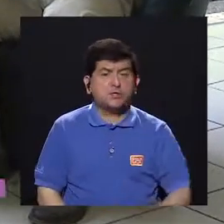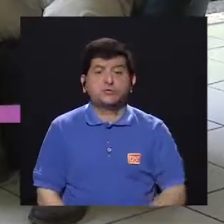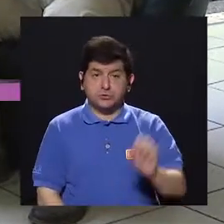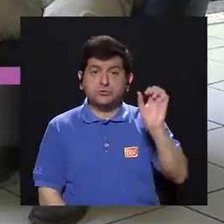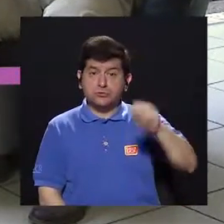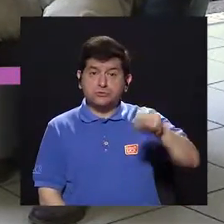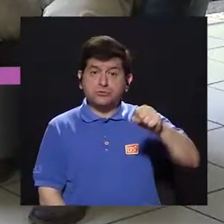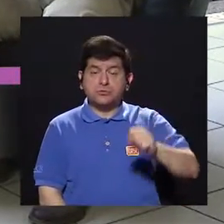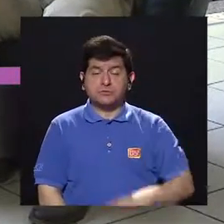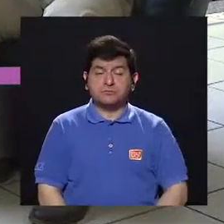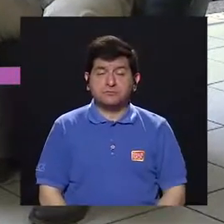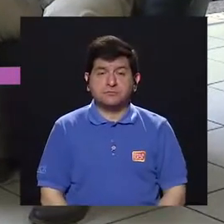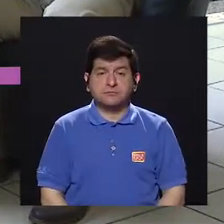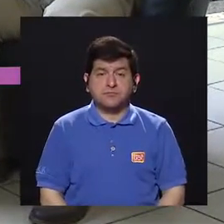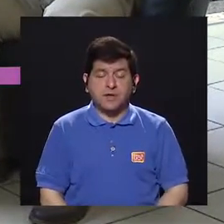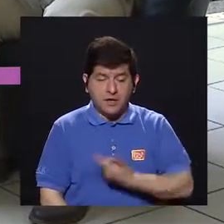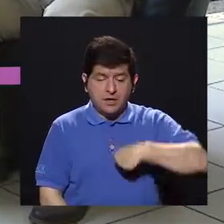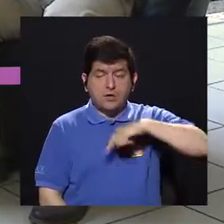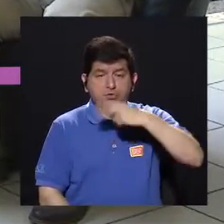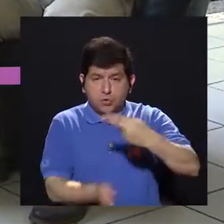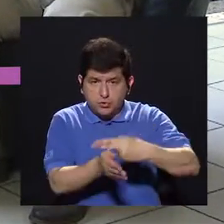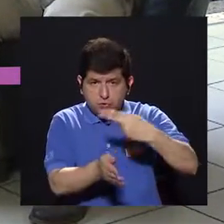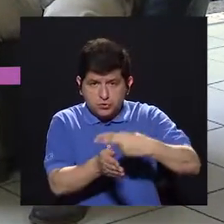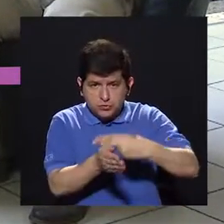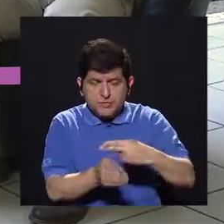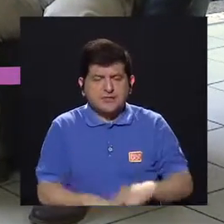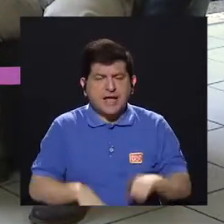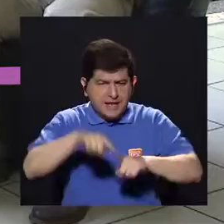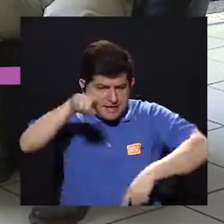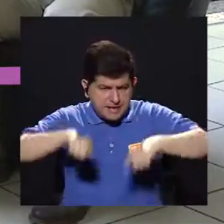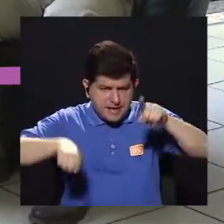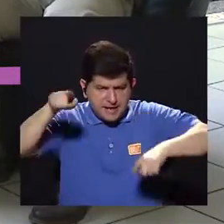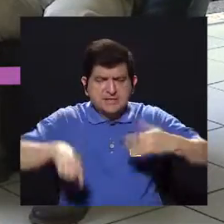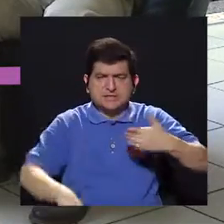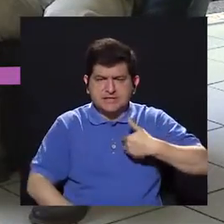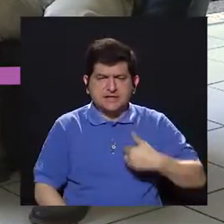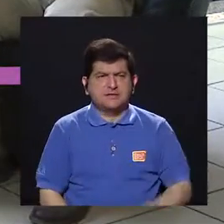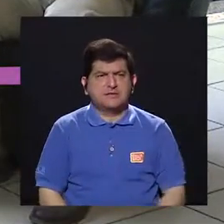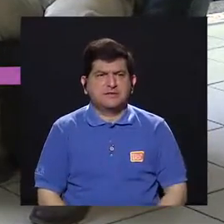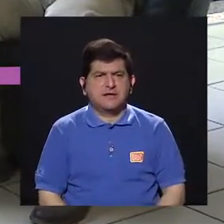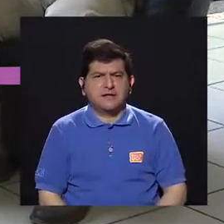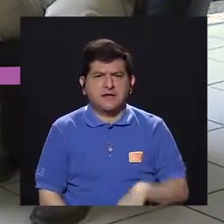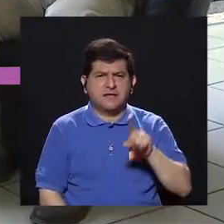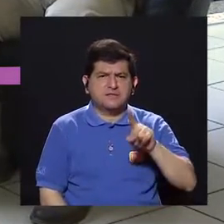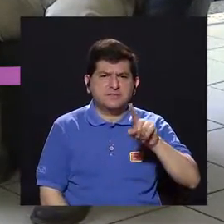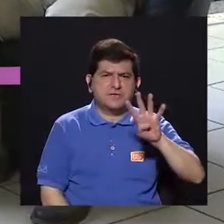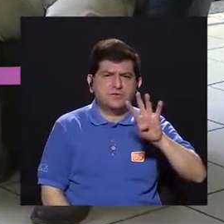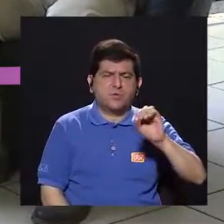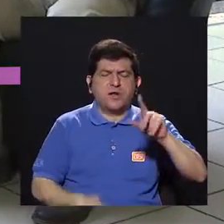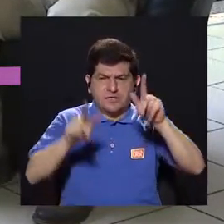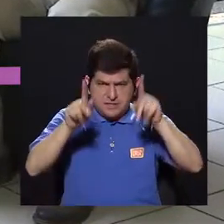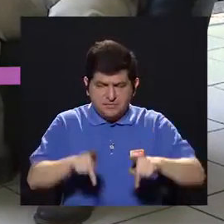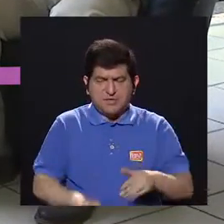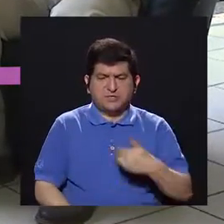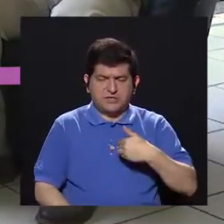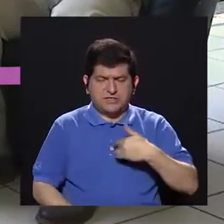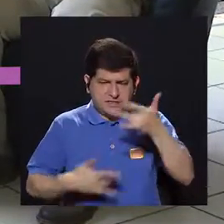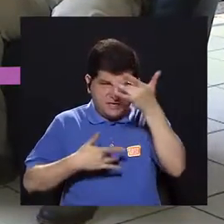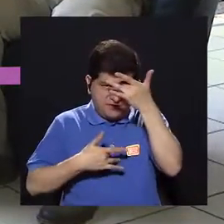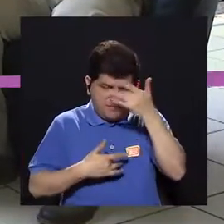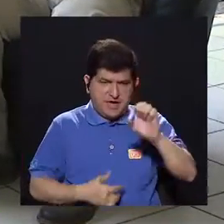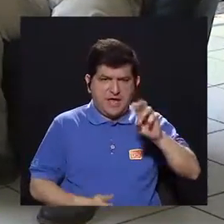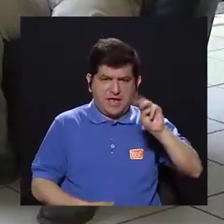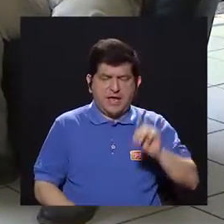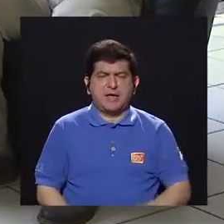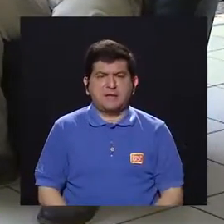hecho nuestra estadística y de alrededor de 140 personas con esclerosis múltiple, la prevalencia, que es el número de casos por